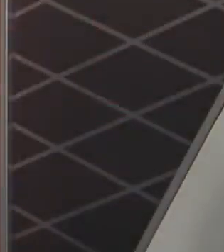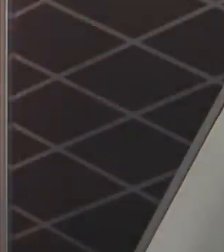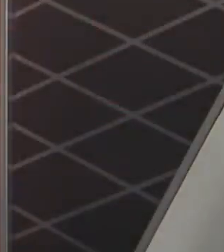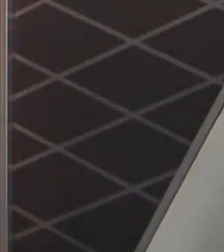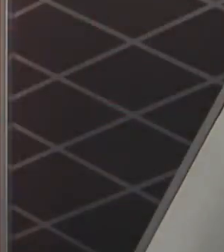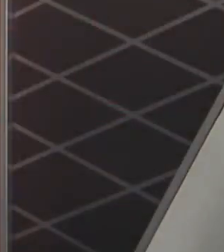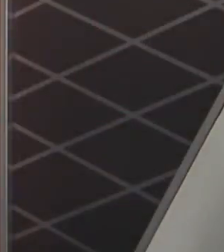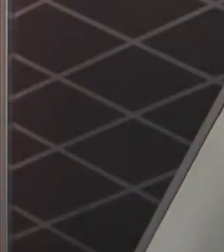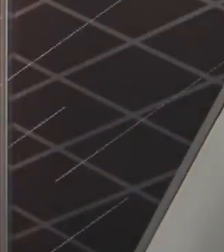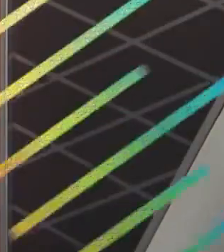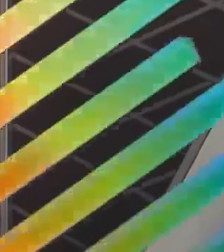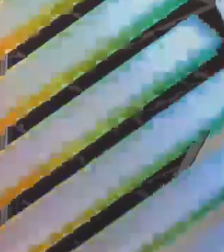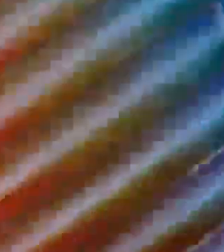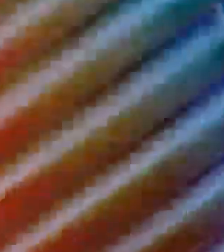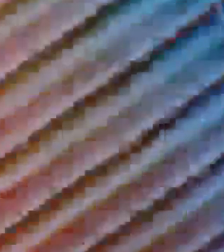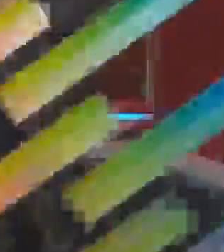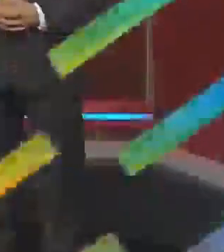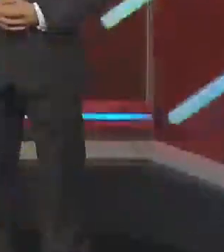Mapuche.